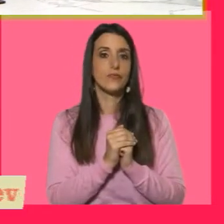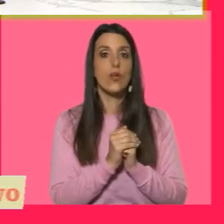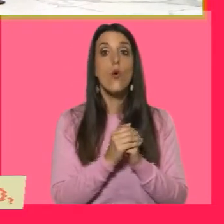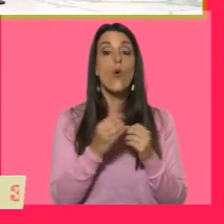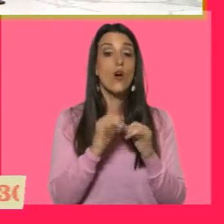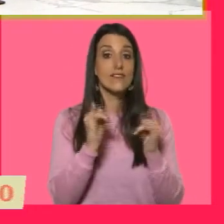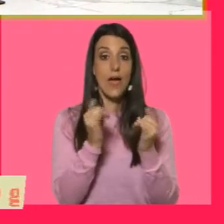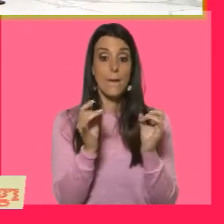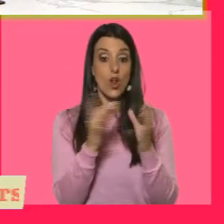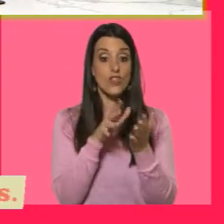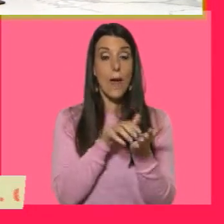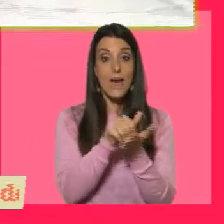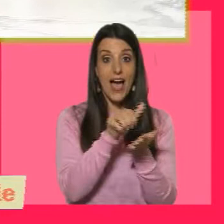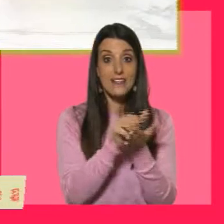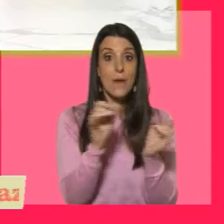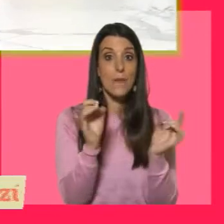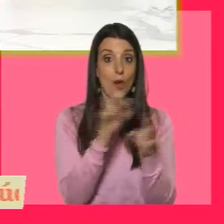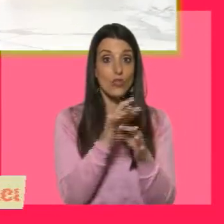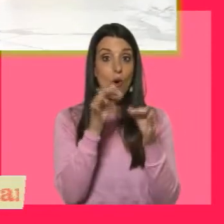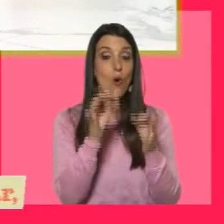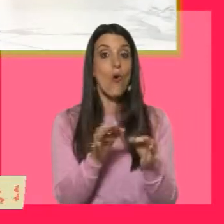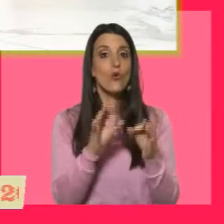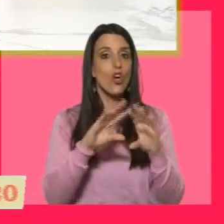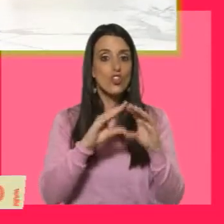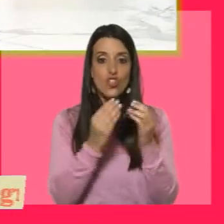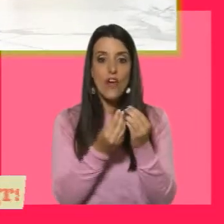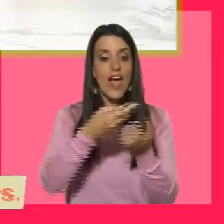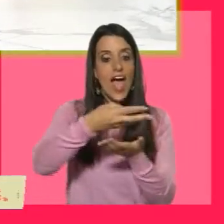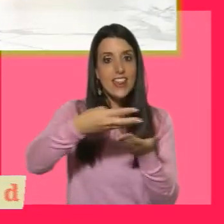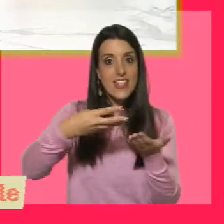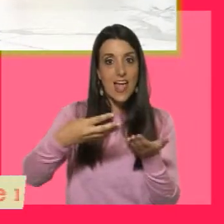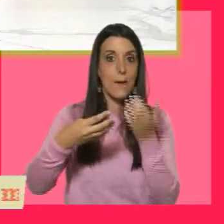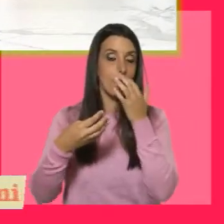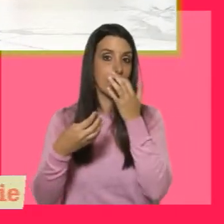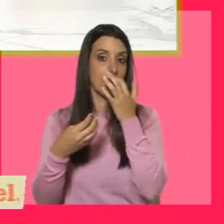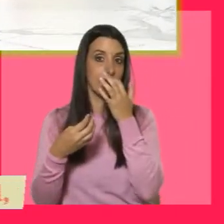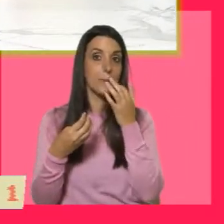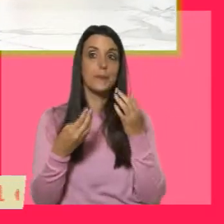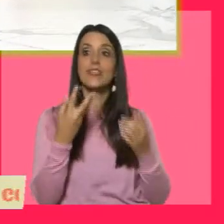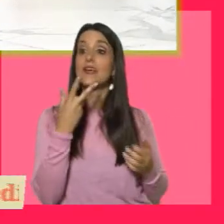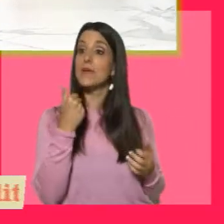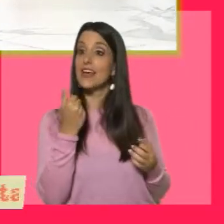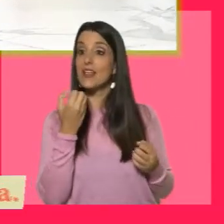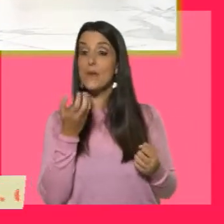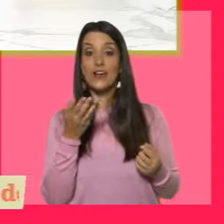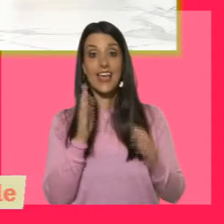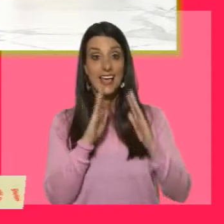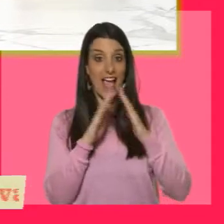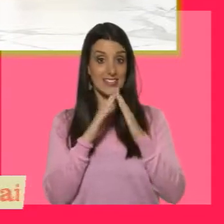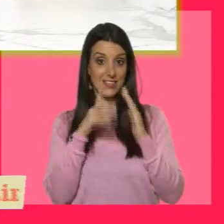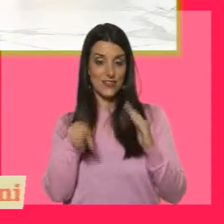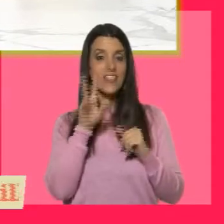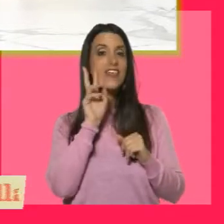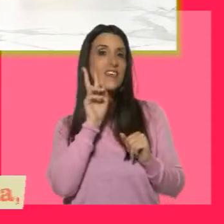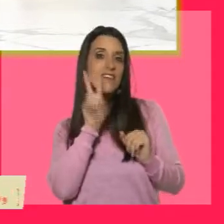Cuando ya tenés la masa formada, que te agarró casi toda la harina, mira, ahí se ve perfecto. Me encanta porque todos en casa pueden ir viendo